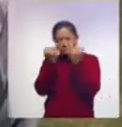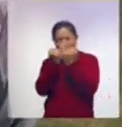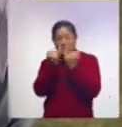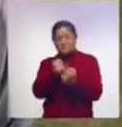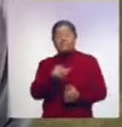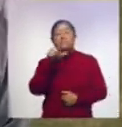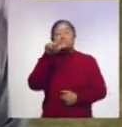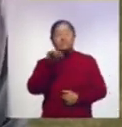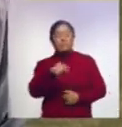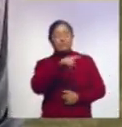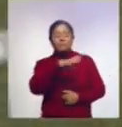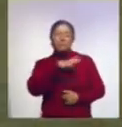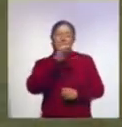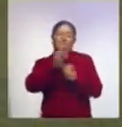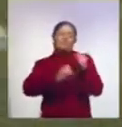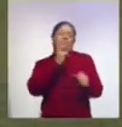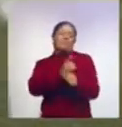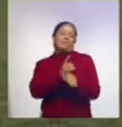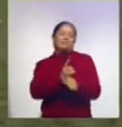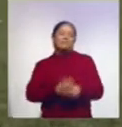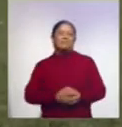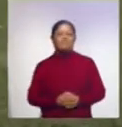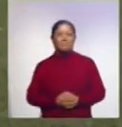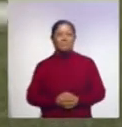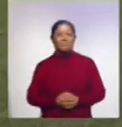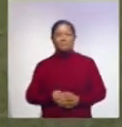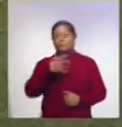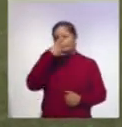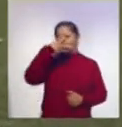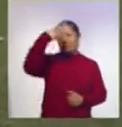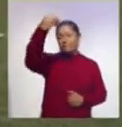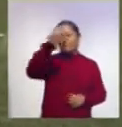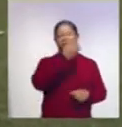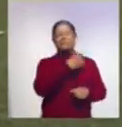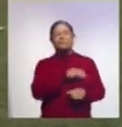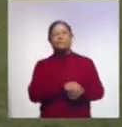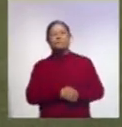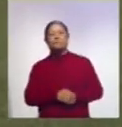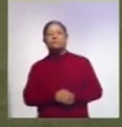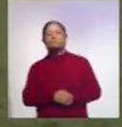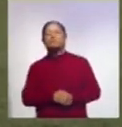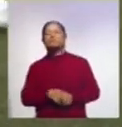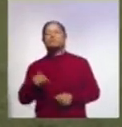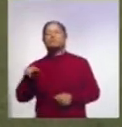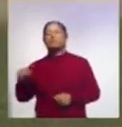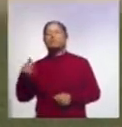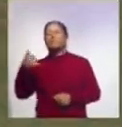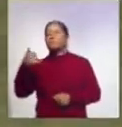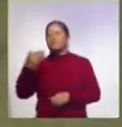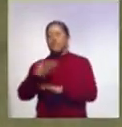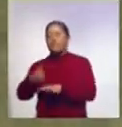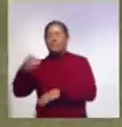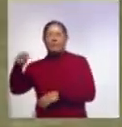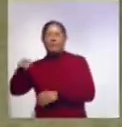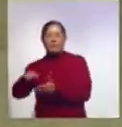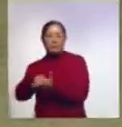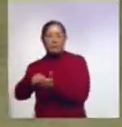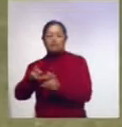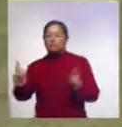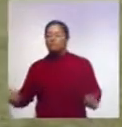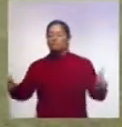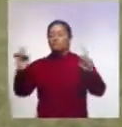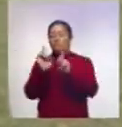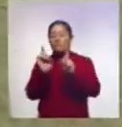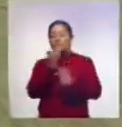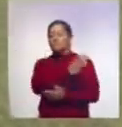van a generar las oportunidades, ¿no? Coyotes y Albinegros se verán las caras este sábado al mediodía en la cancha José